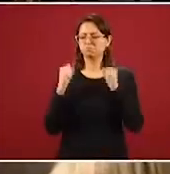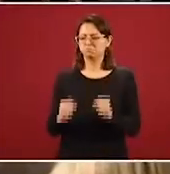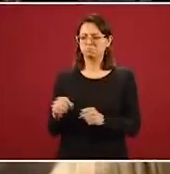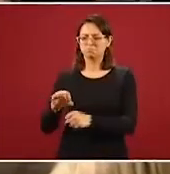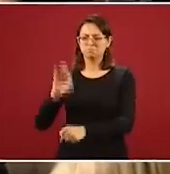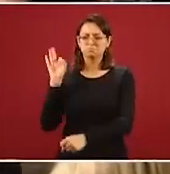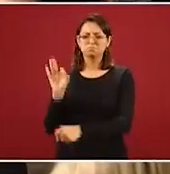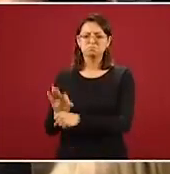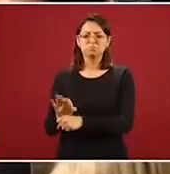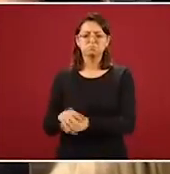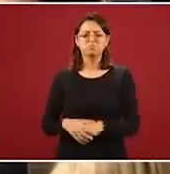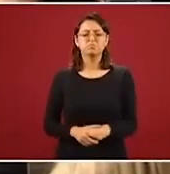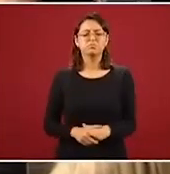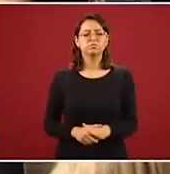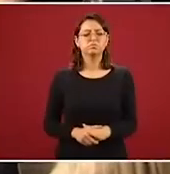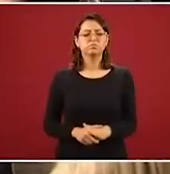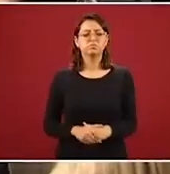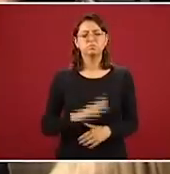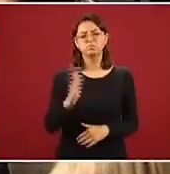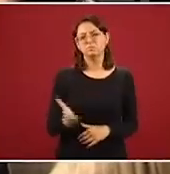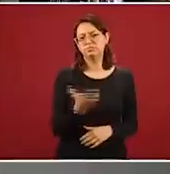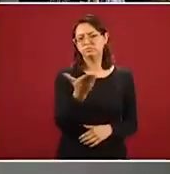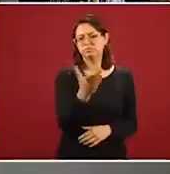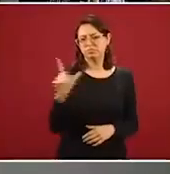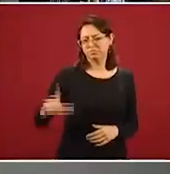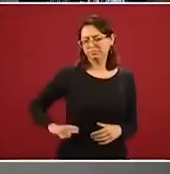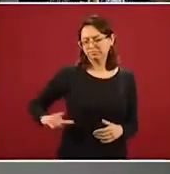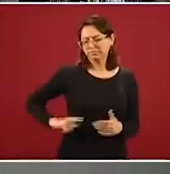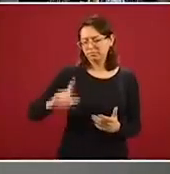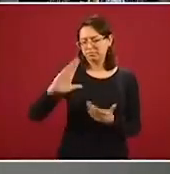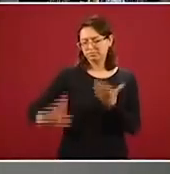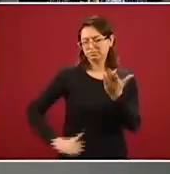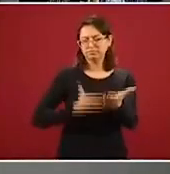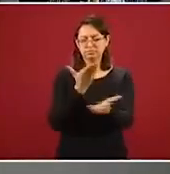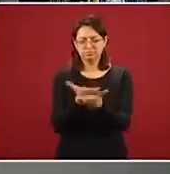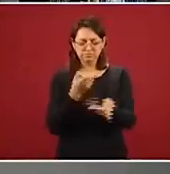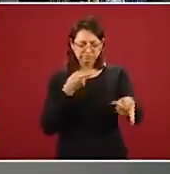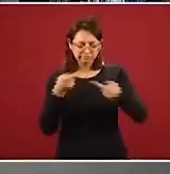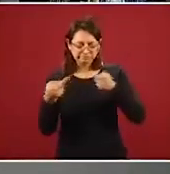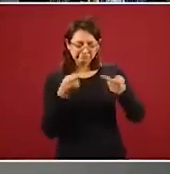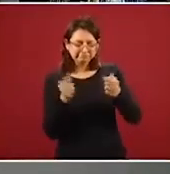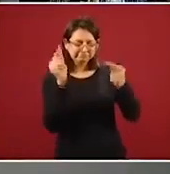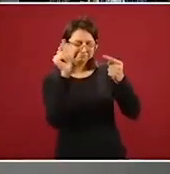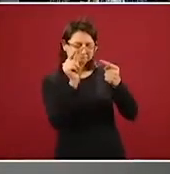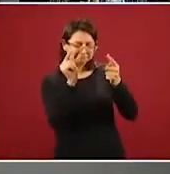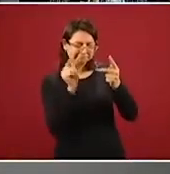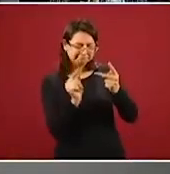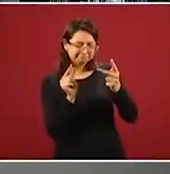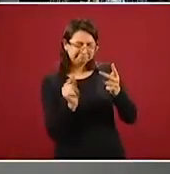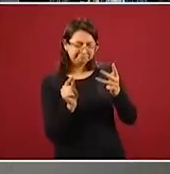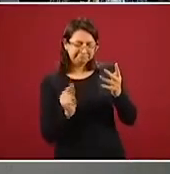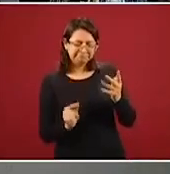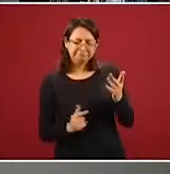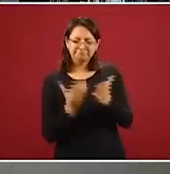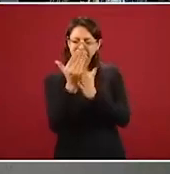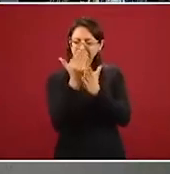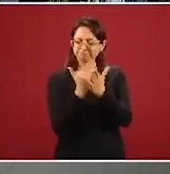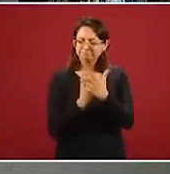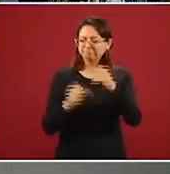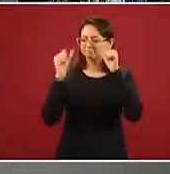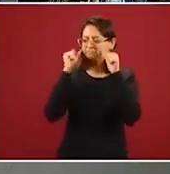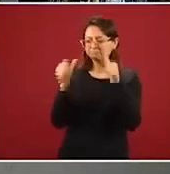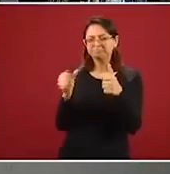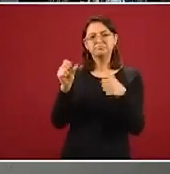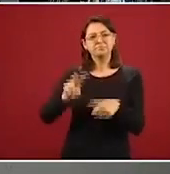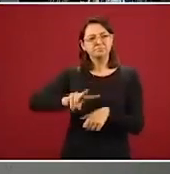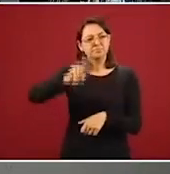cuándo presentaría un plan puntual para atender el tema de feminicidios como tal, que se les atienda como tal, un plan